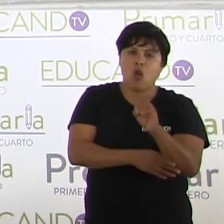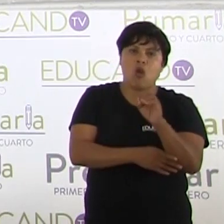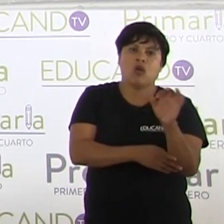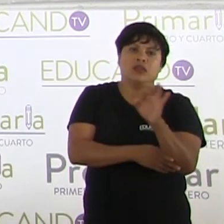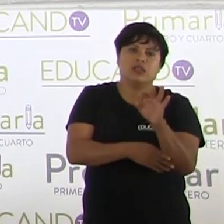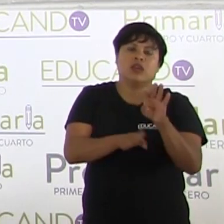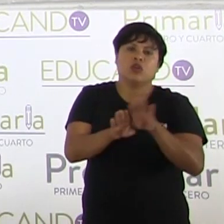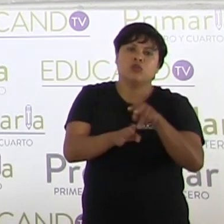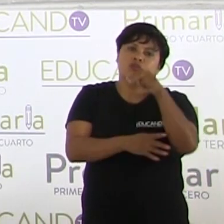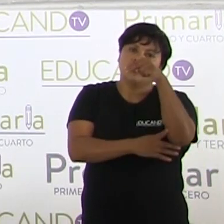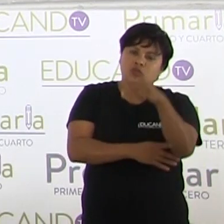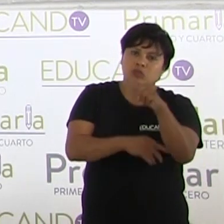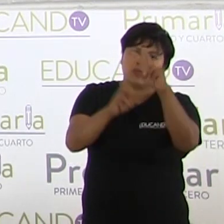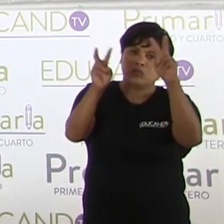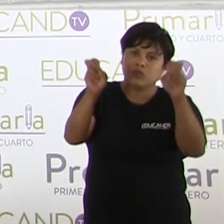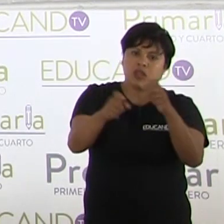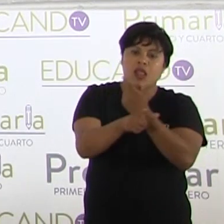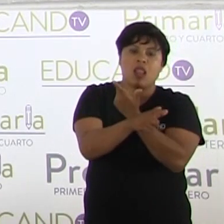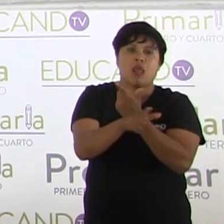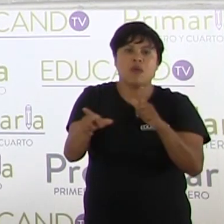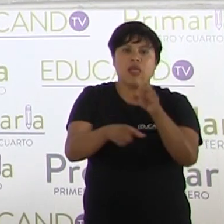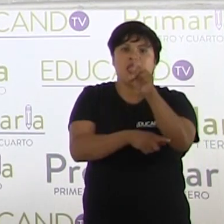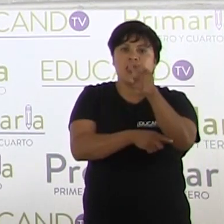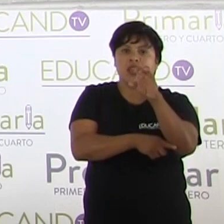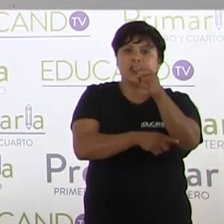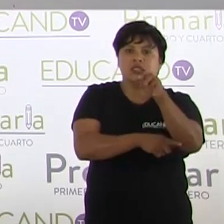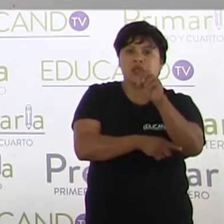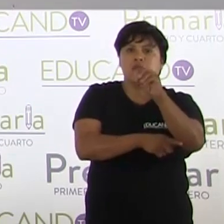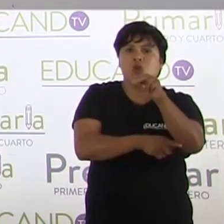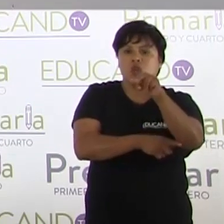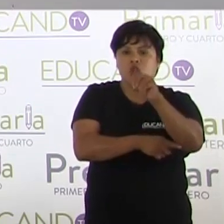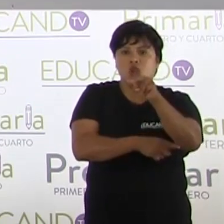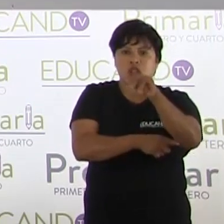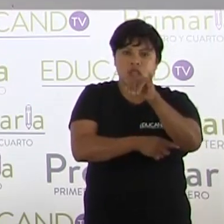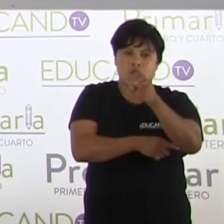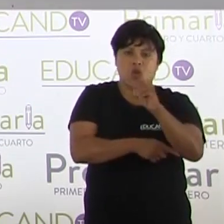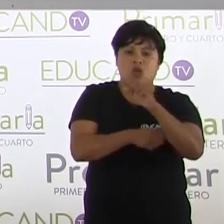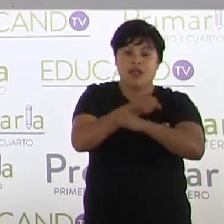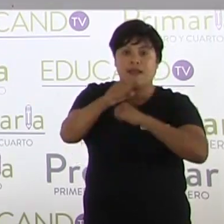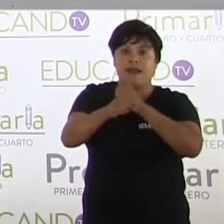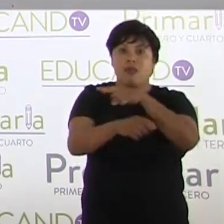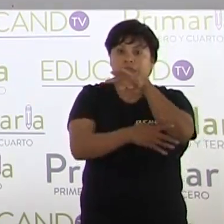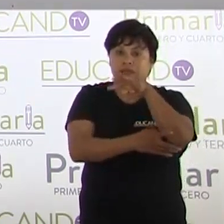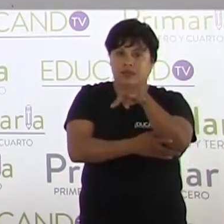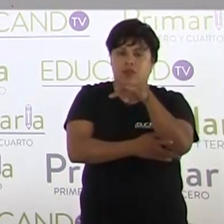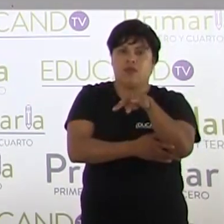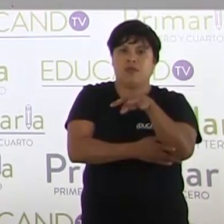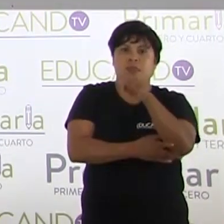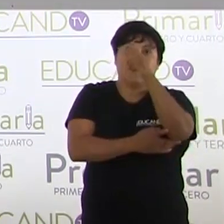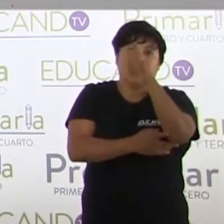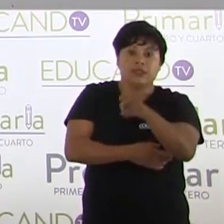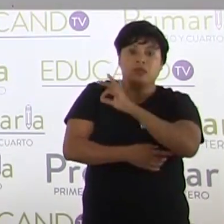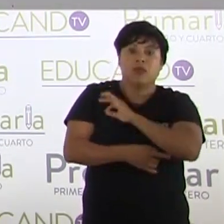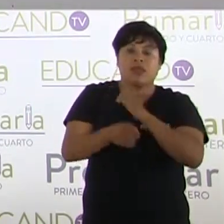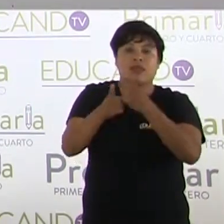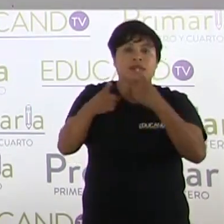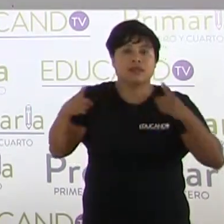llamaron liberalismo decimonónico del siglo XIX, el cual pues se va a